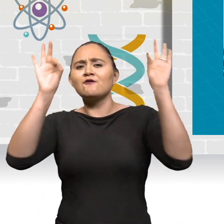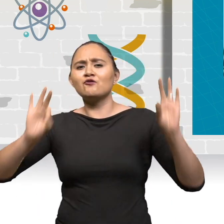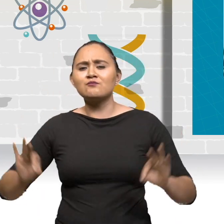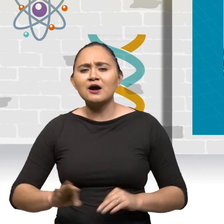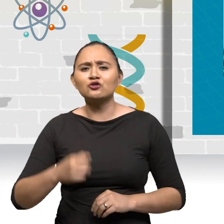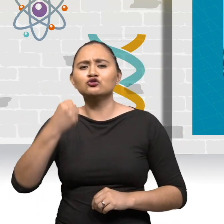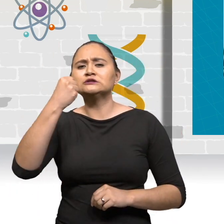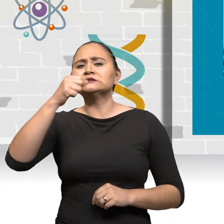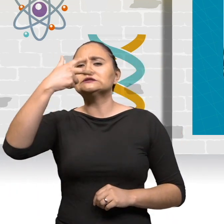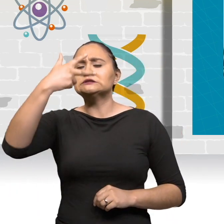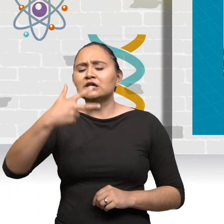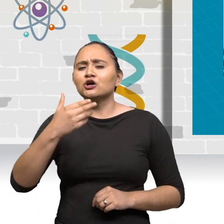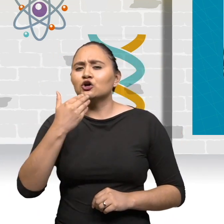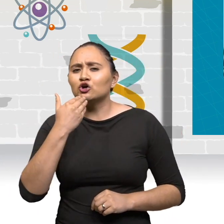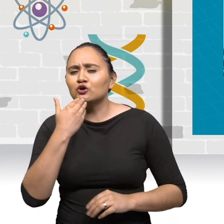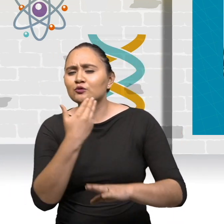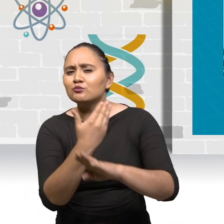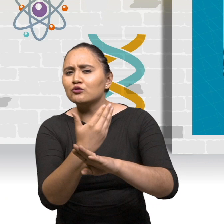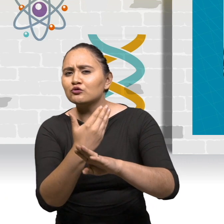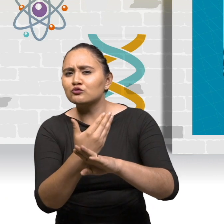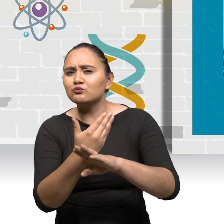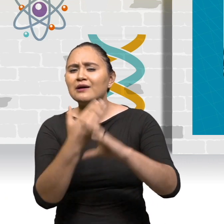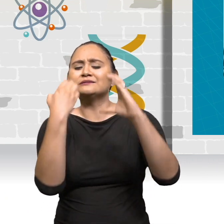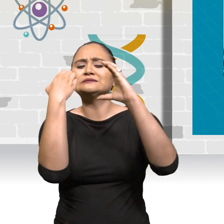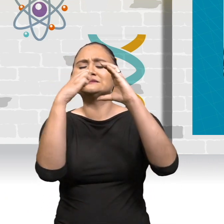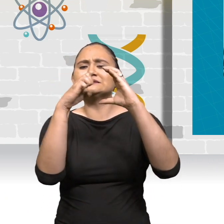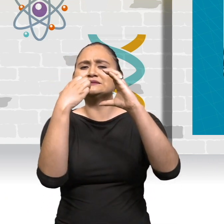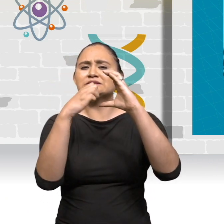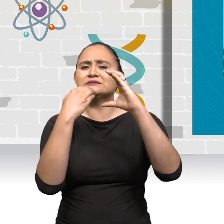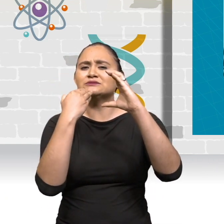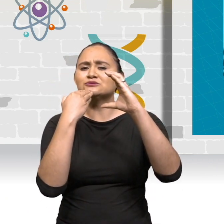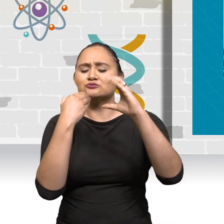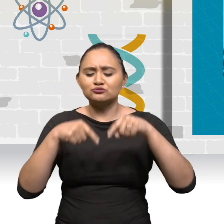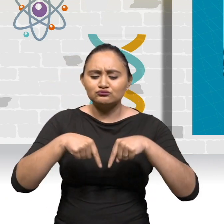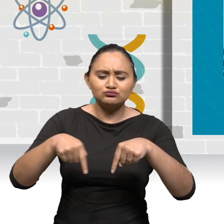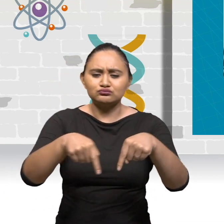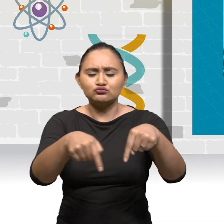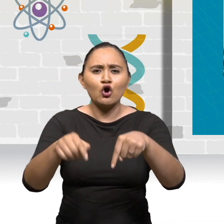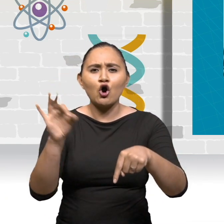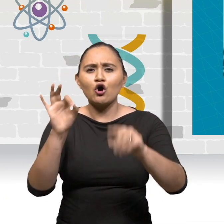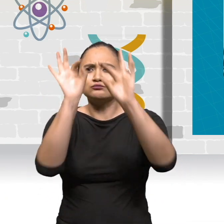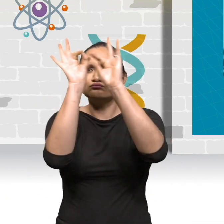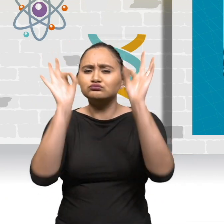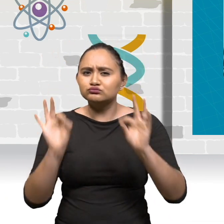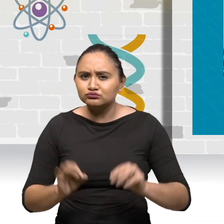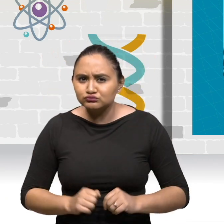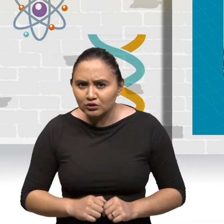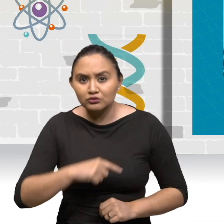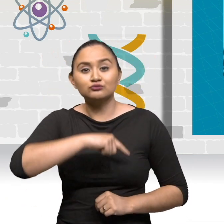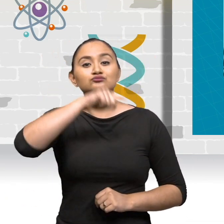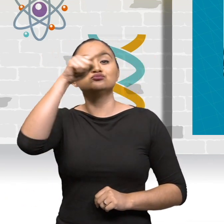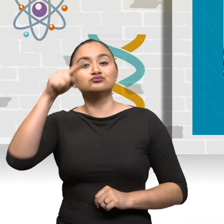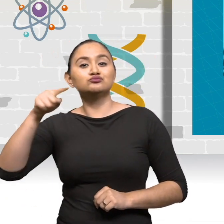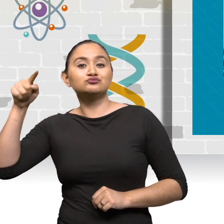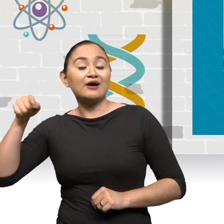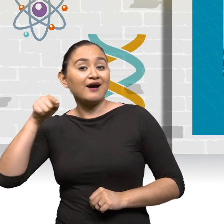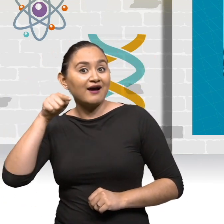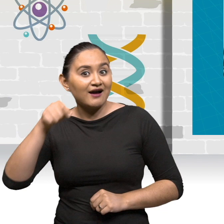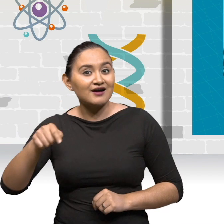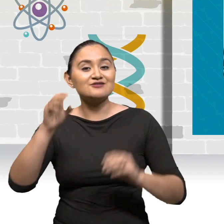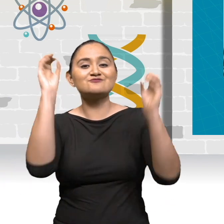pues bien basándonos en los trabajos brownlee y heisenberg son dinger definió la posición en términos de